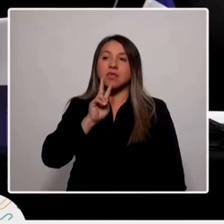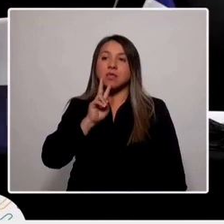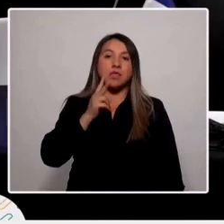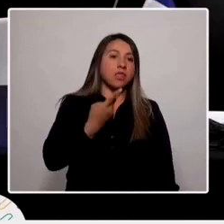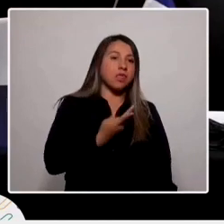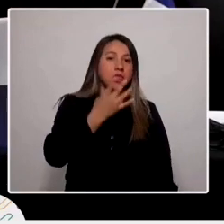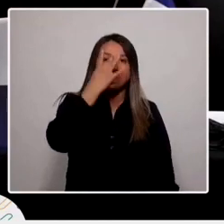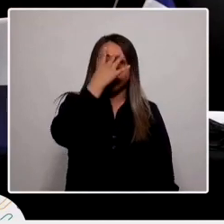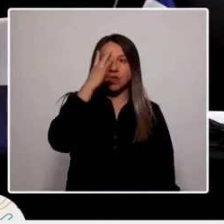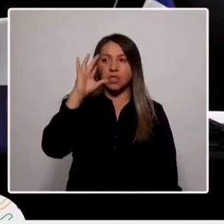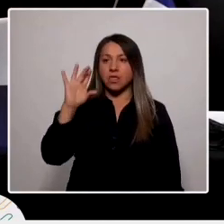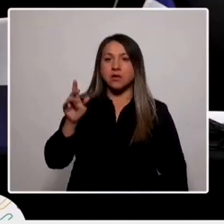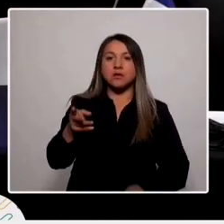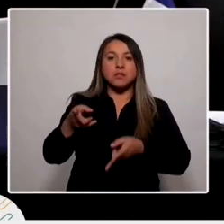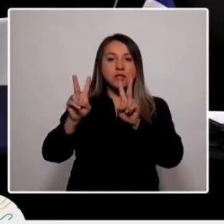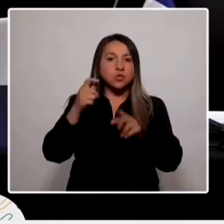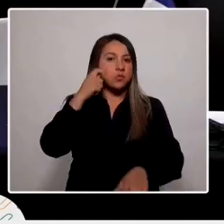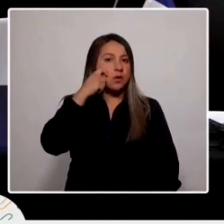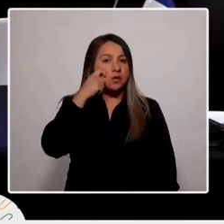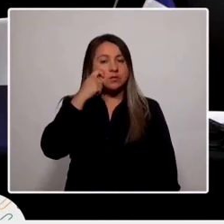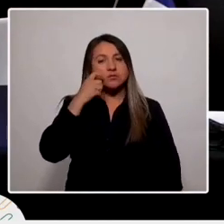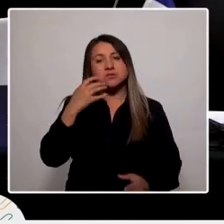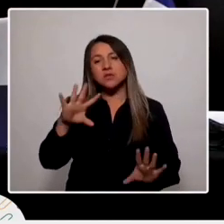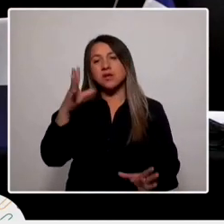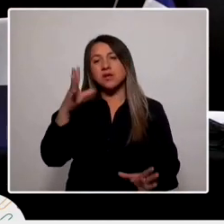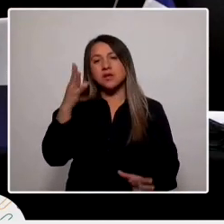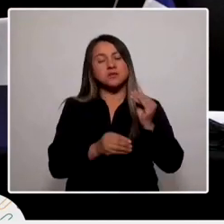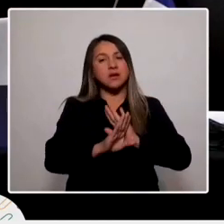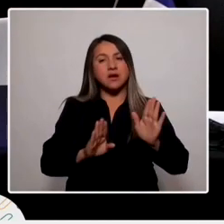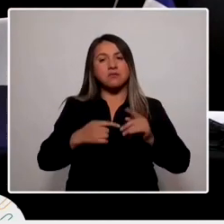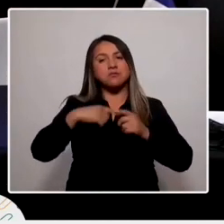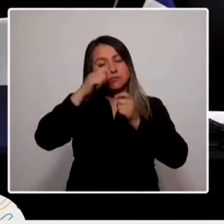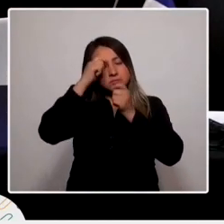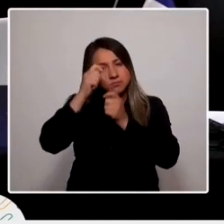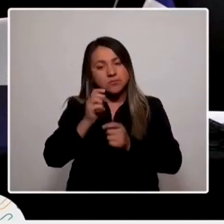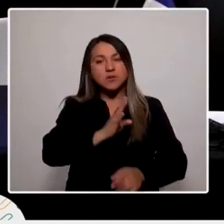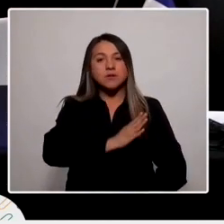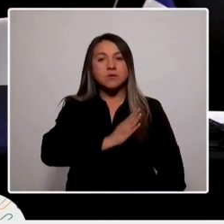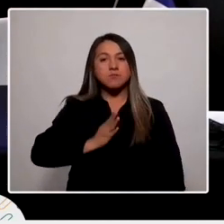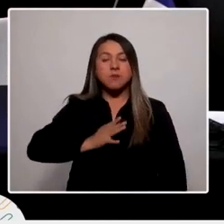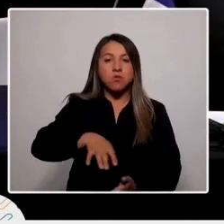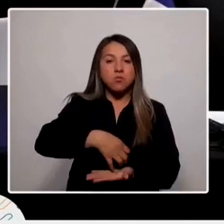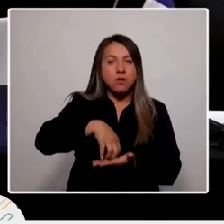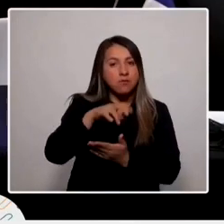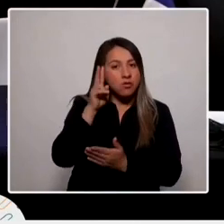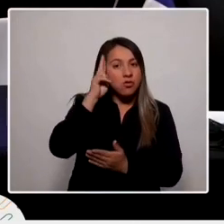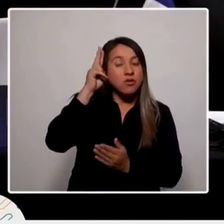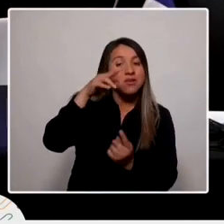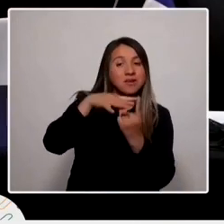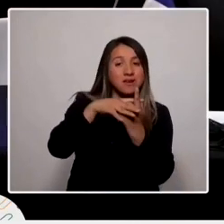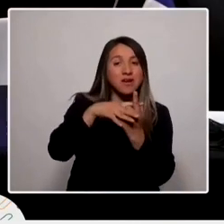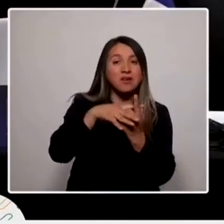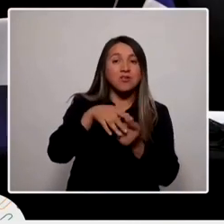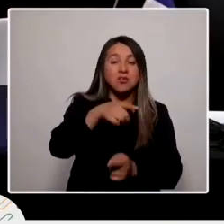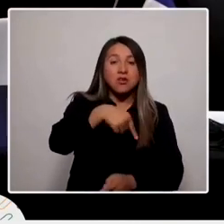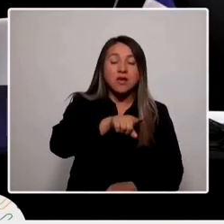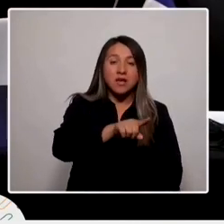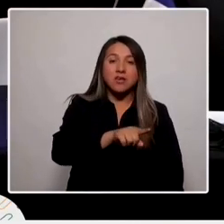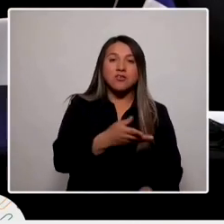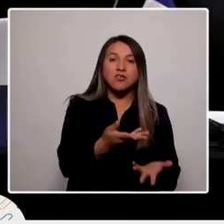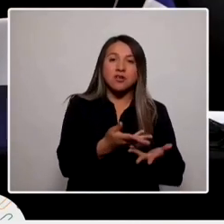en materia de derechos humanos. Yo admiro que hayan miembros de los pueblos originarios que hayan optado por